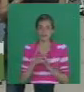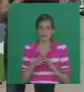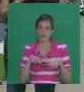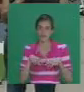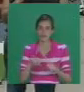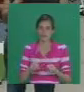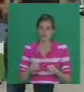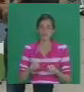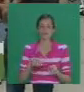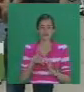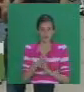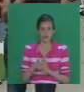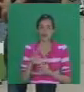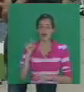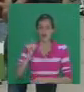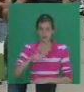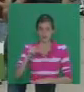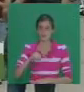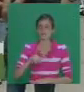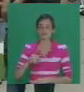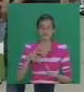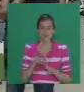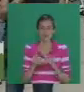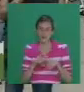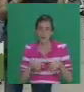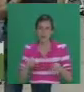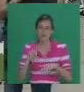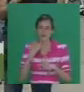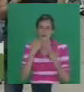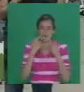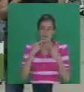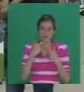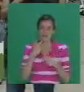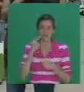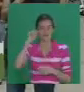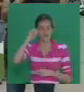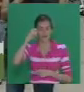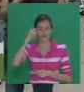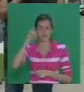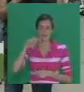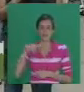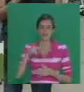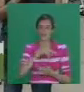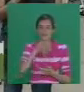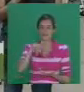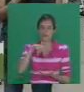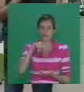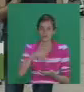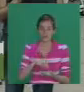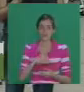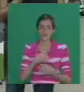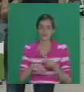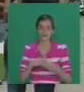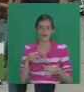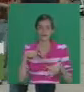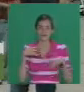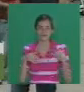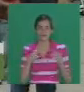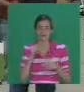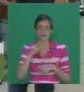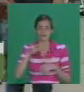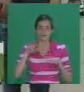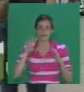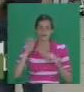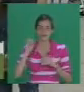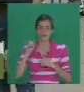registro desde acá, de este punto tricolor, y les recordamos que a nivel nacional van a haber activado unos 340